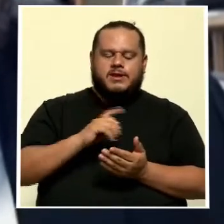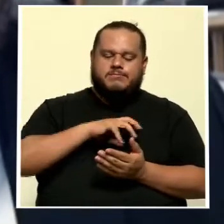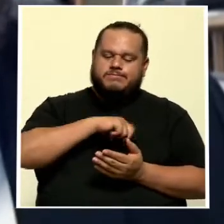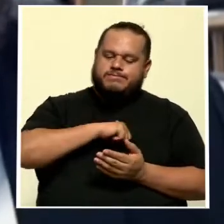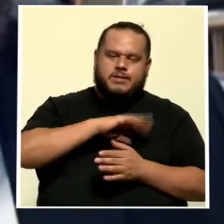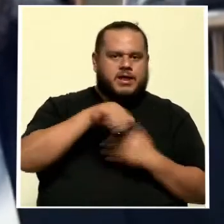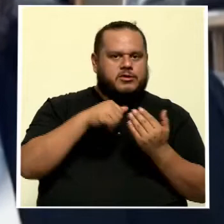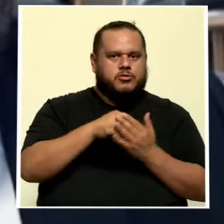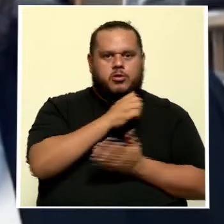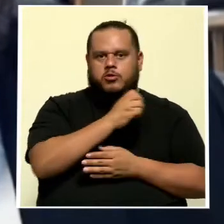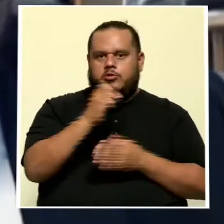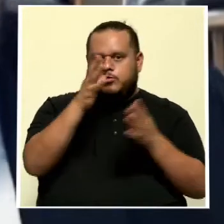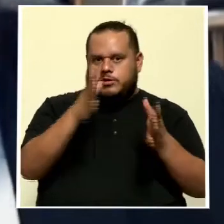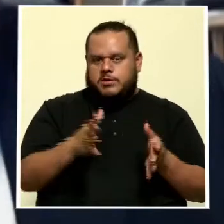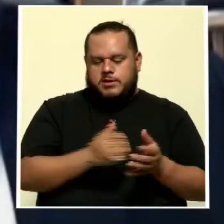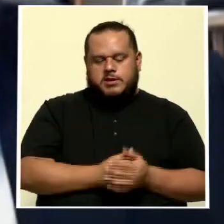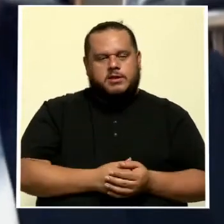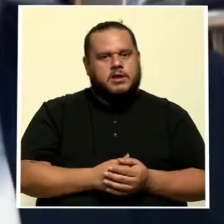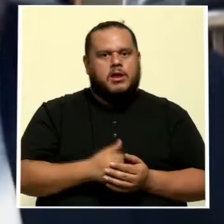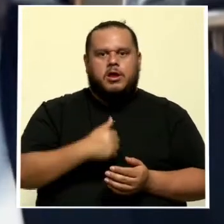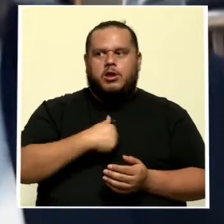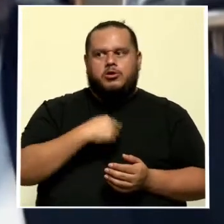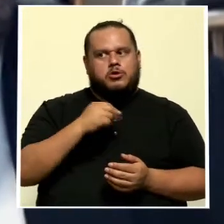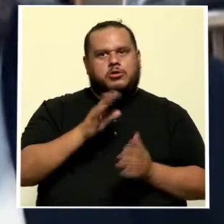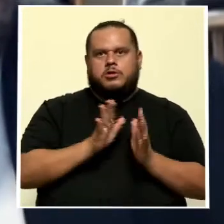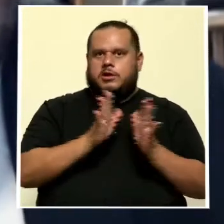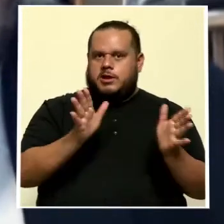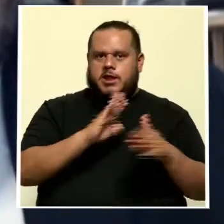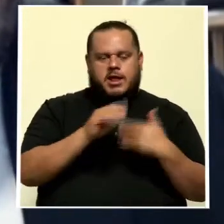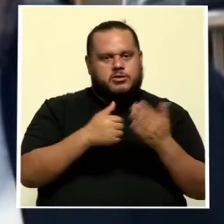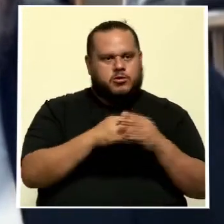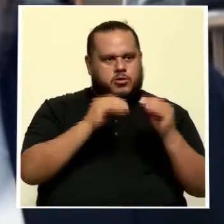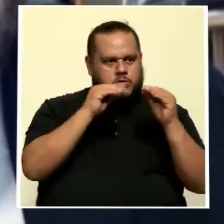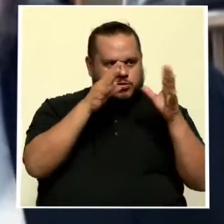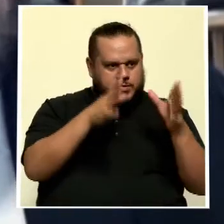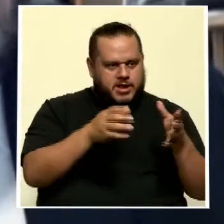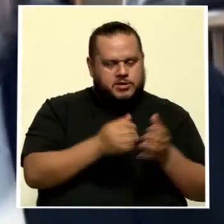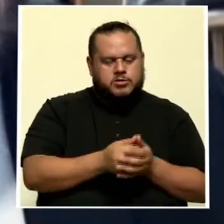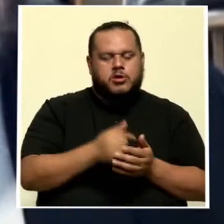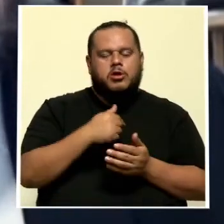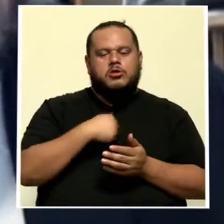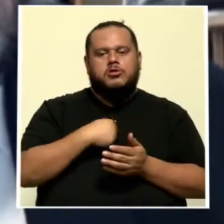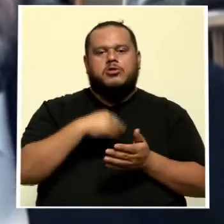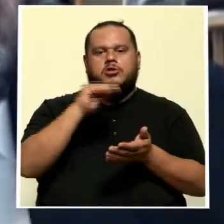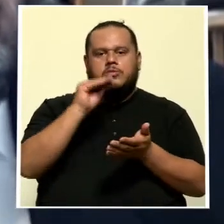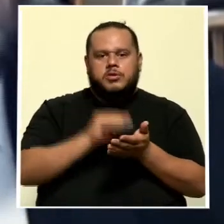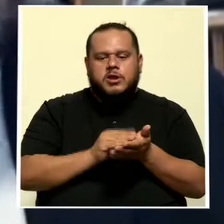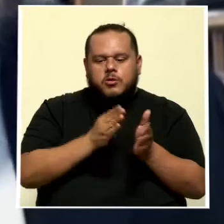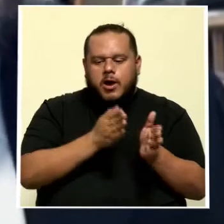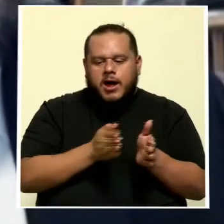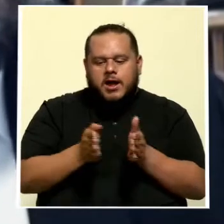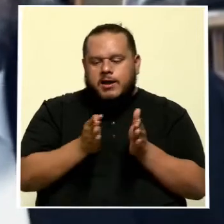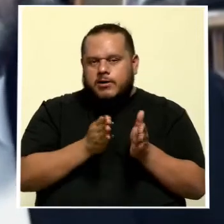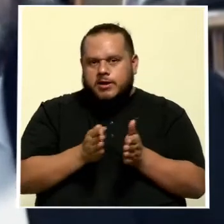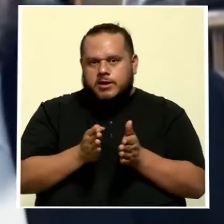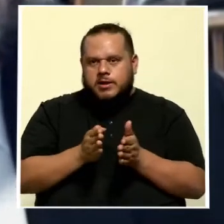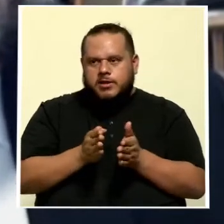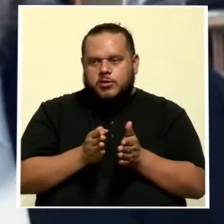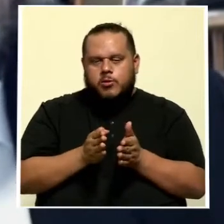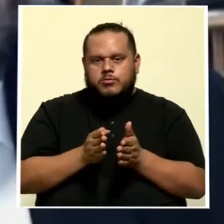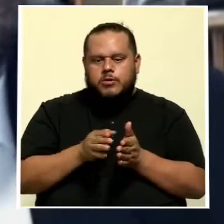costarricenses. No estoy generalizando a todos los maestros, estoy poniendo a la organización como